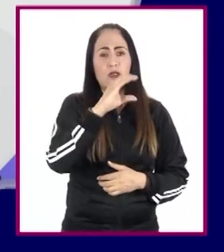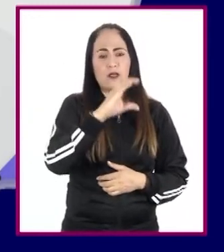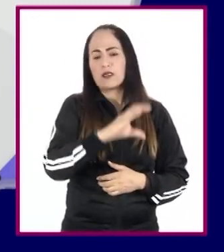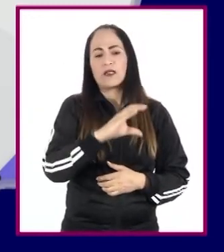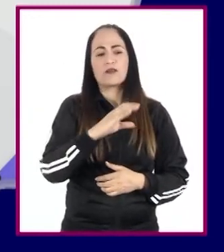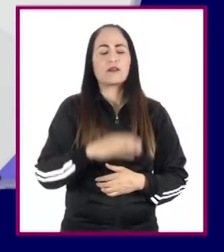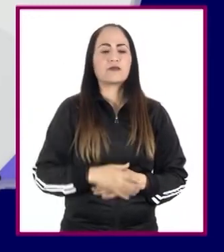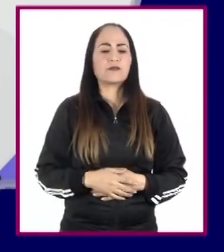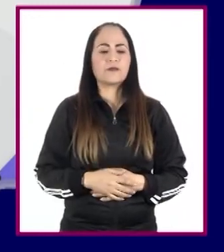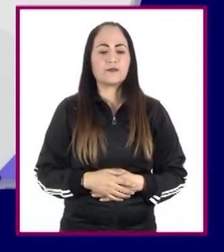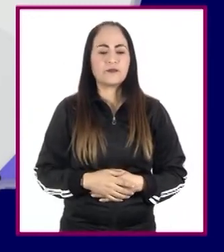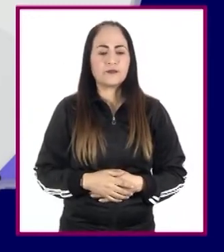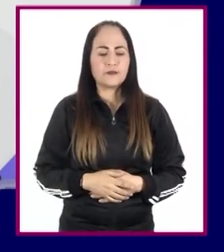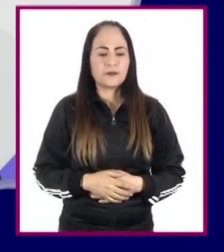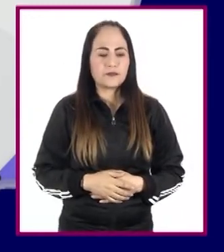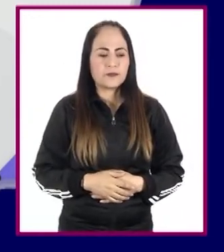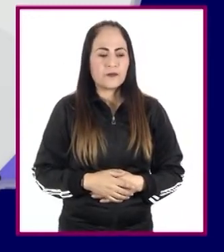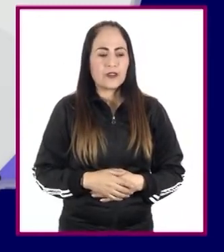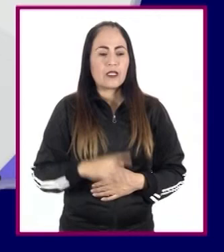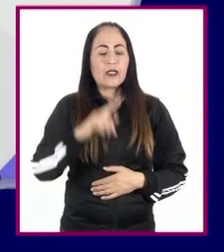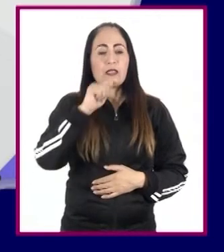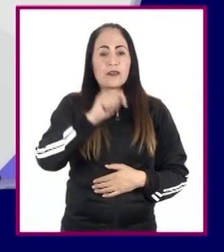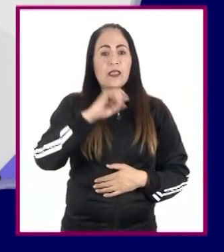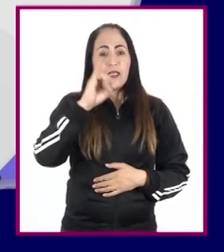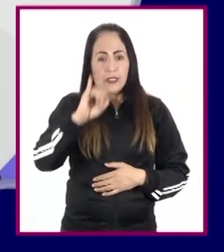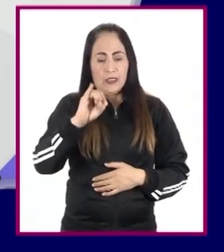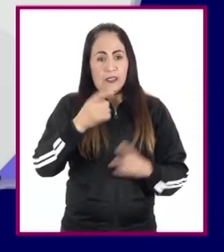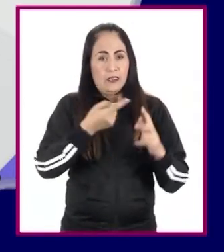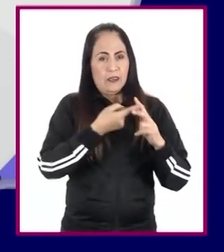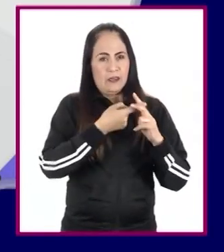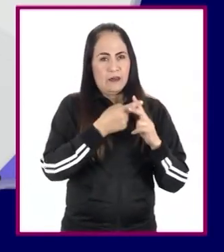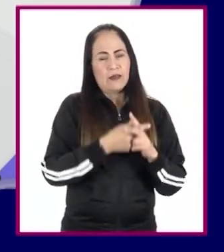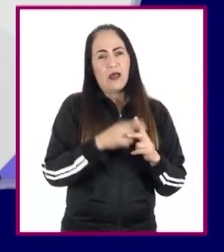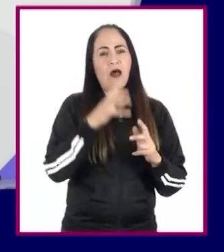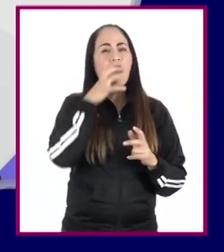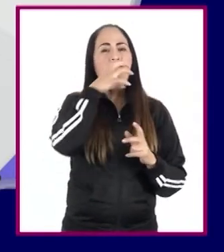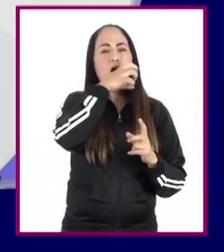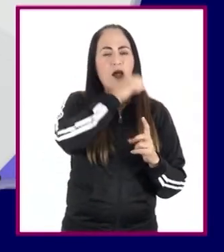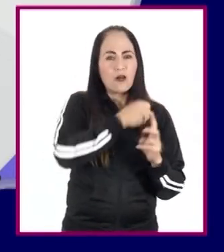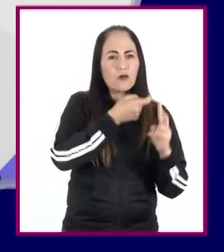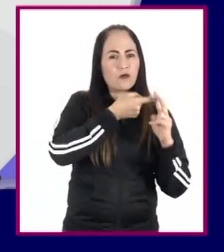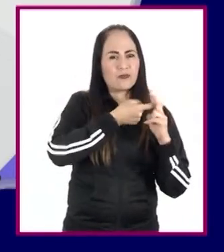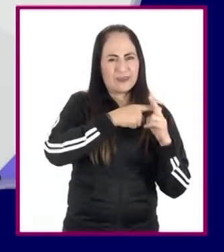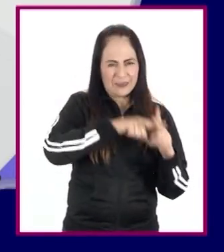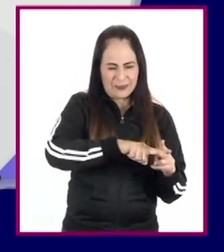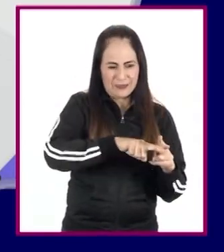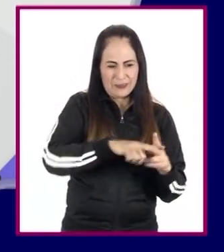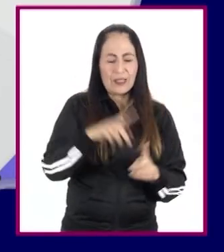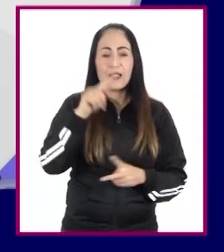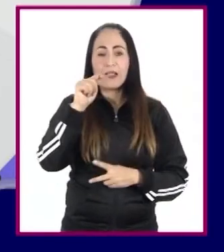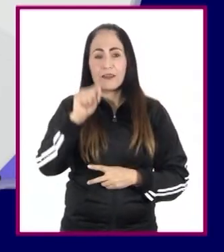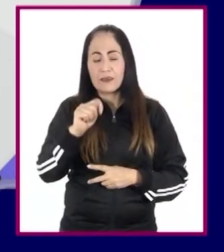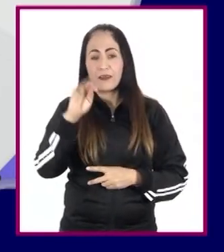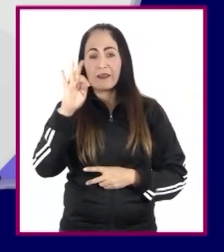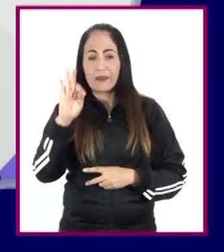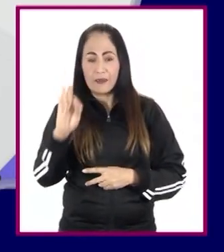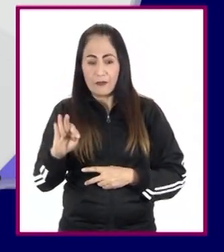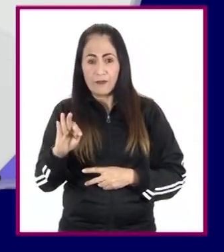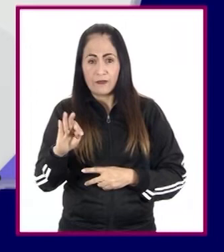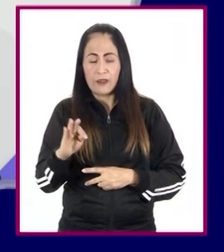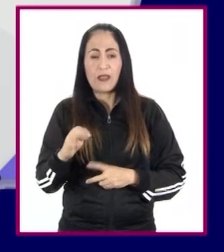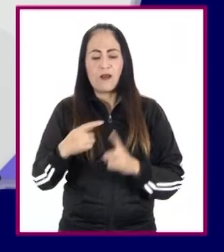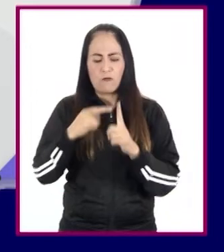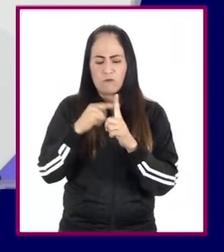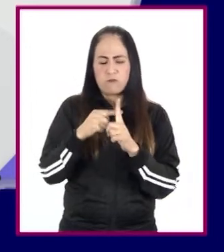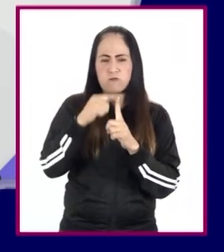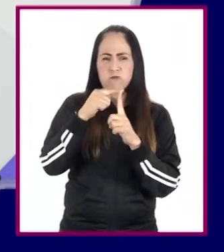centígrado. TI es la temperatura inicial del agua dentro de la lata. TF es la temperatura final después